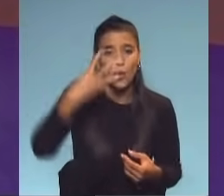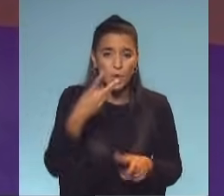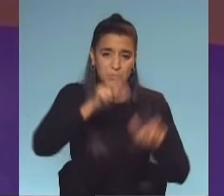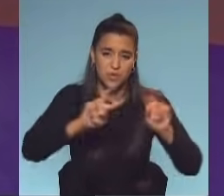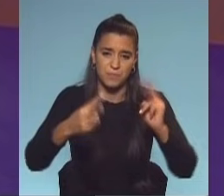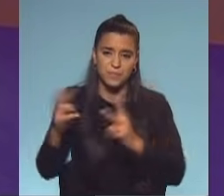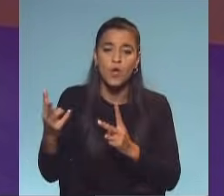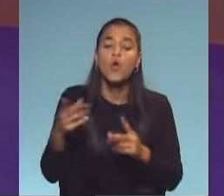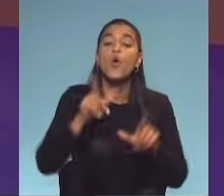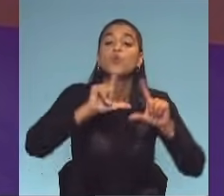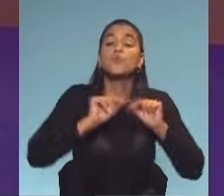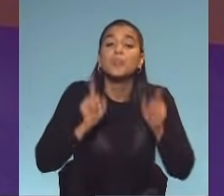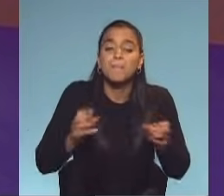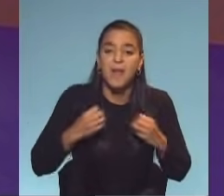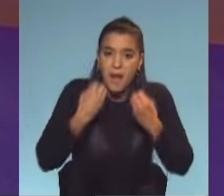61.474. El número de recuperados,